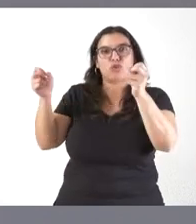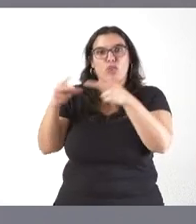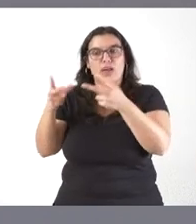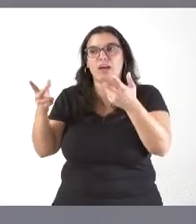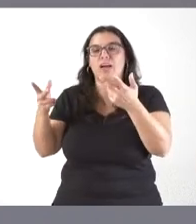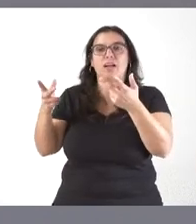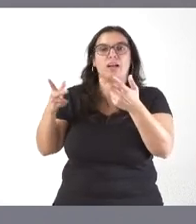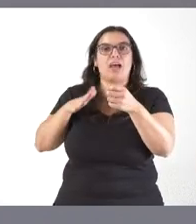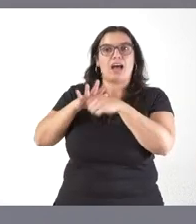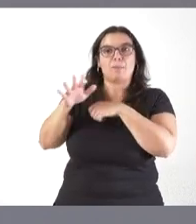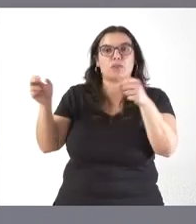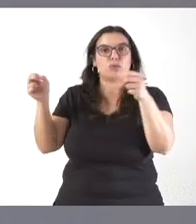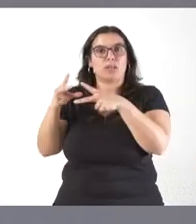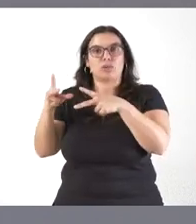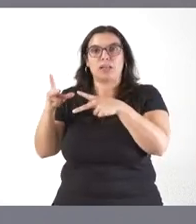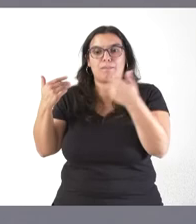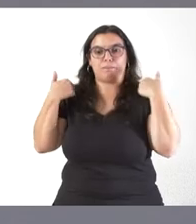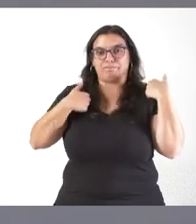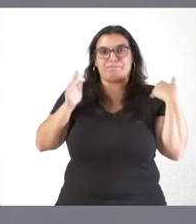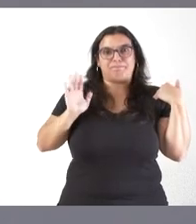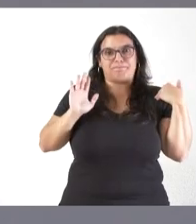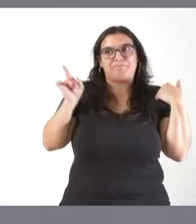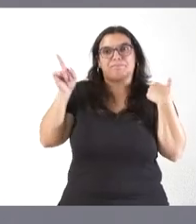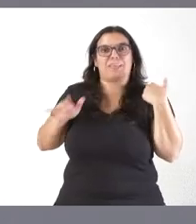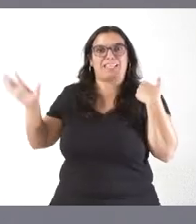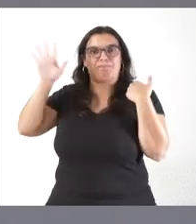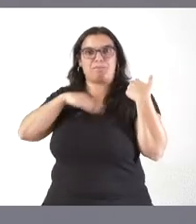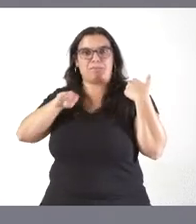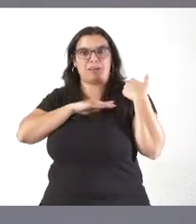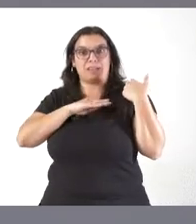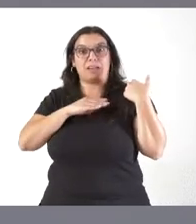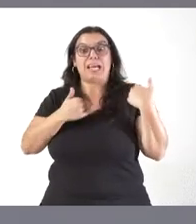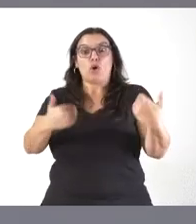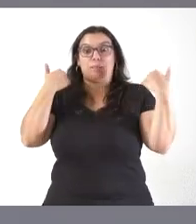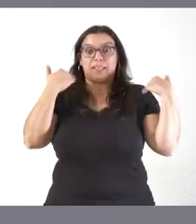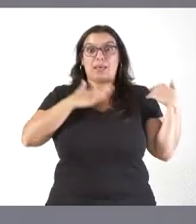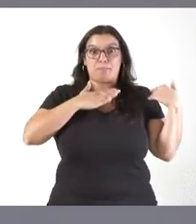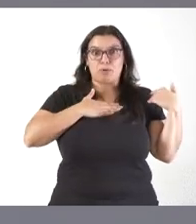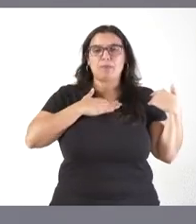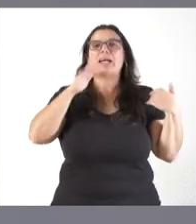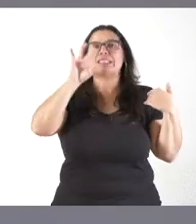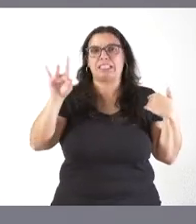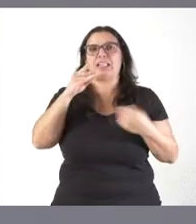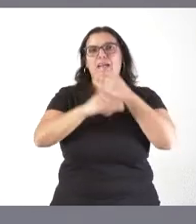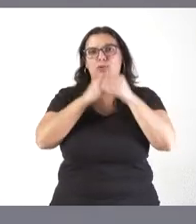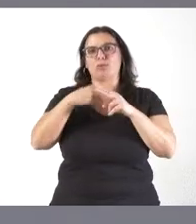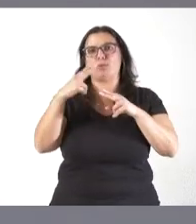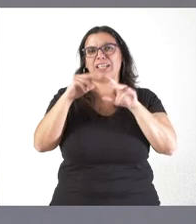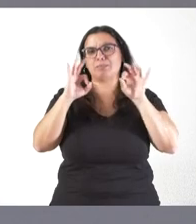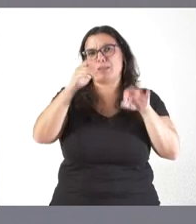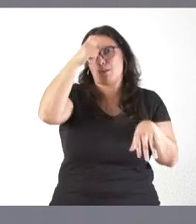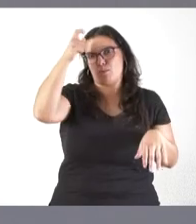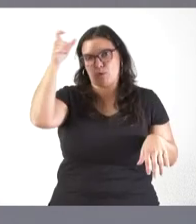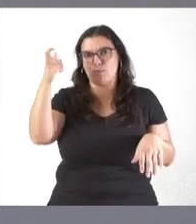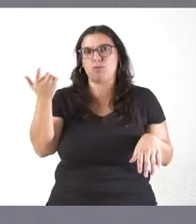de seguridad social no es competencia de las comunidades nosotros lo que somos competentes y hemos desarrollados políticas específicas para el mundo rural usted hablaba de ellas